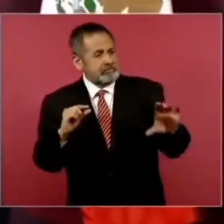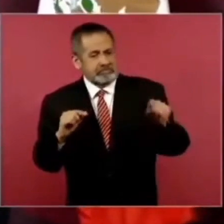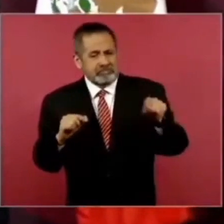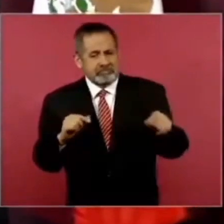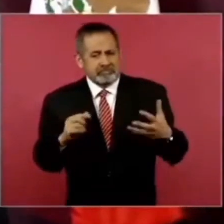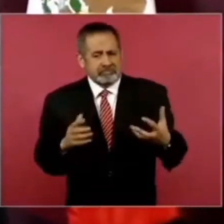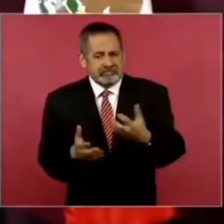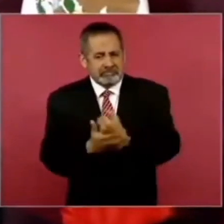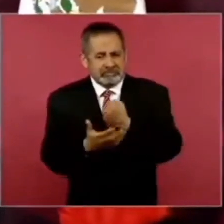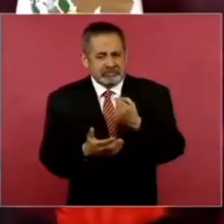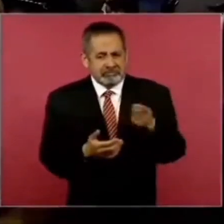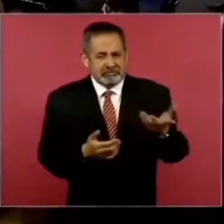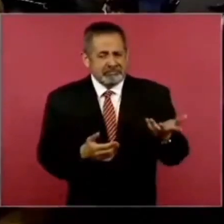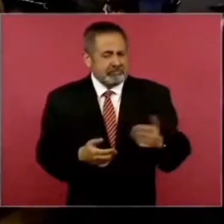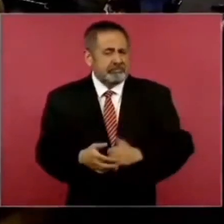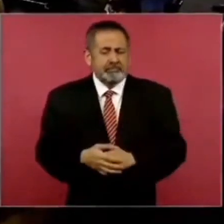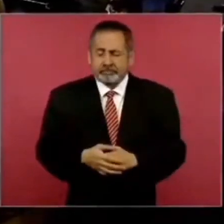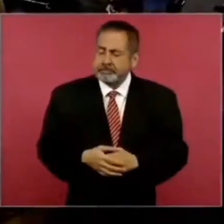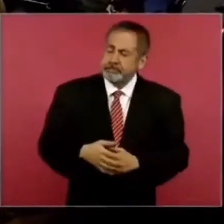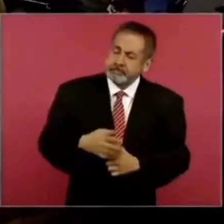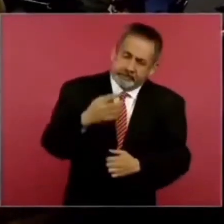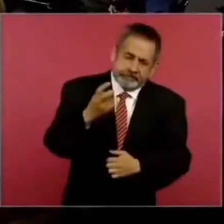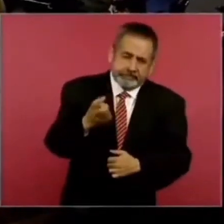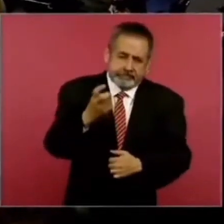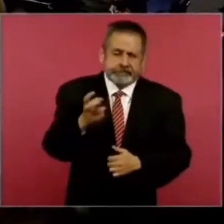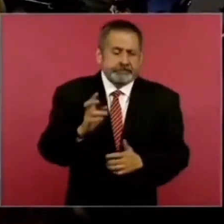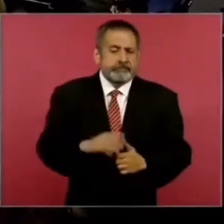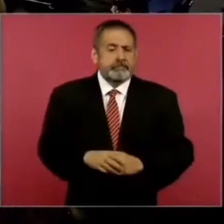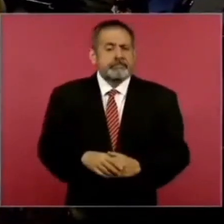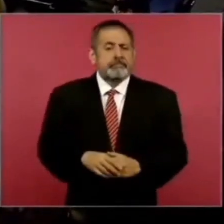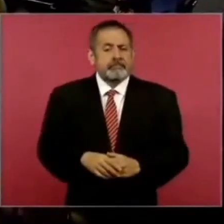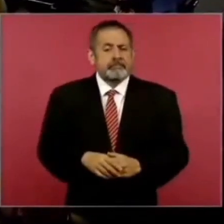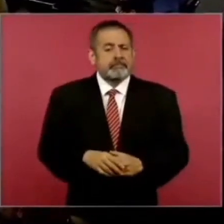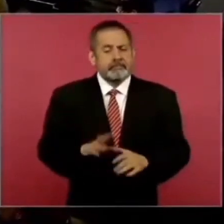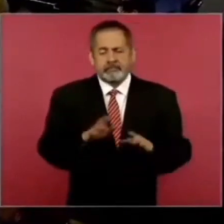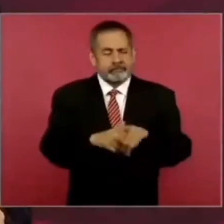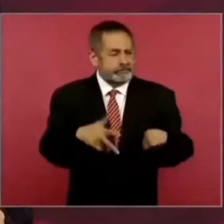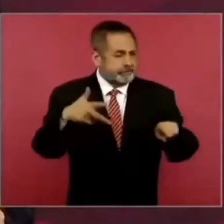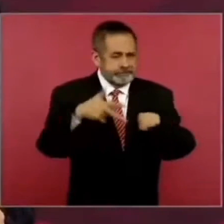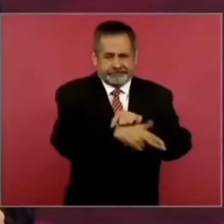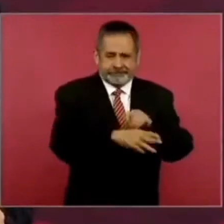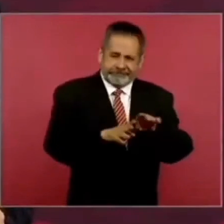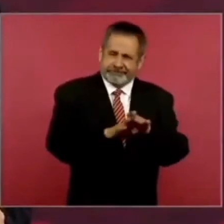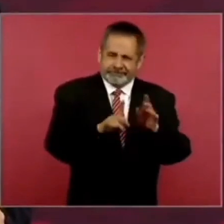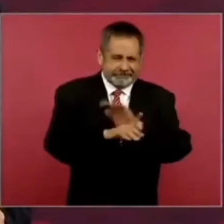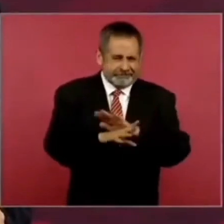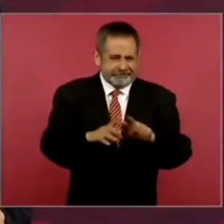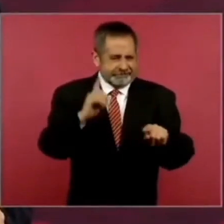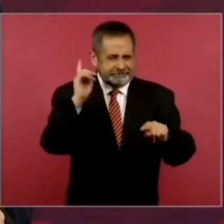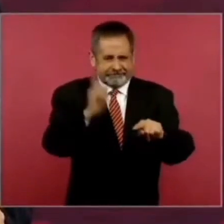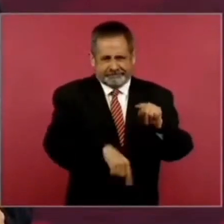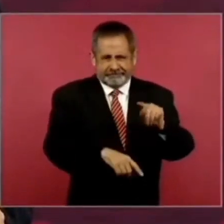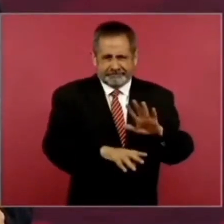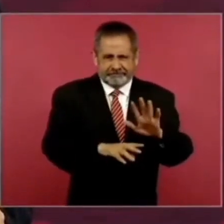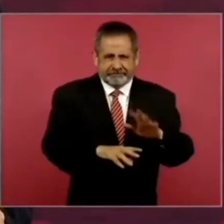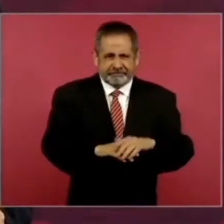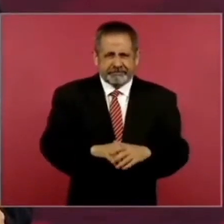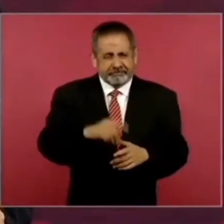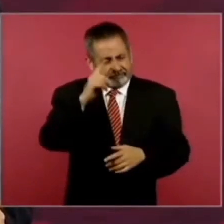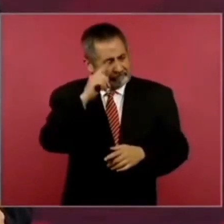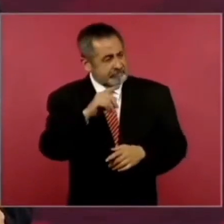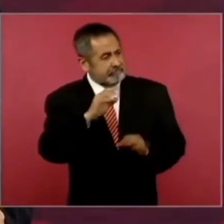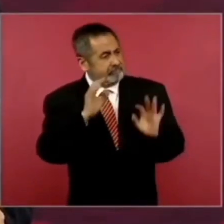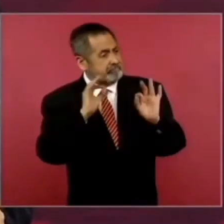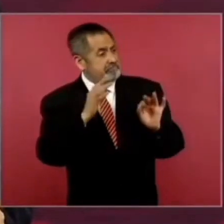Entonces, eso es cortar el copete de